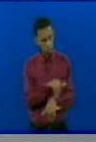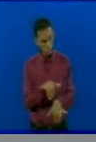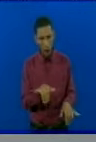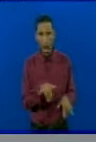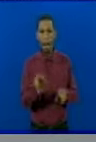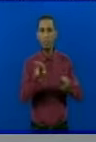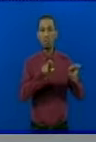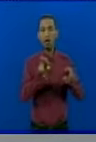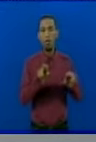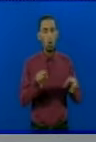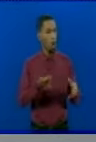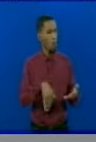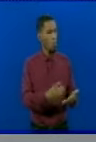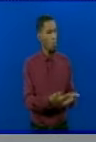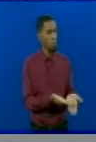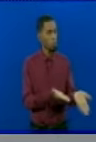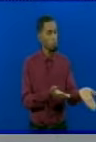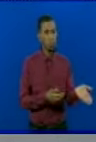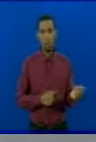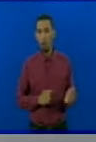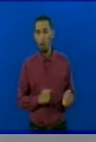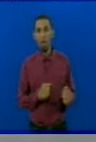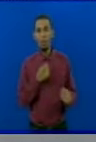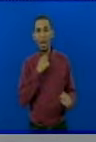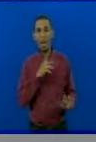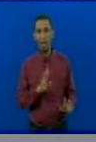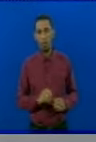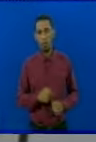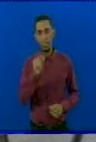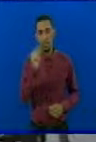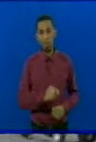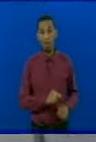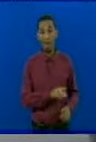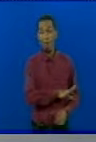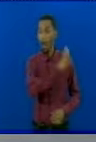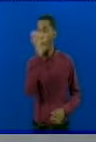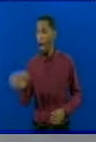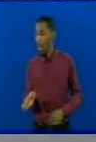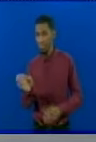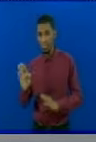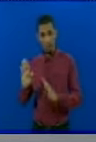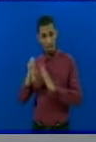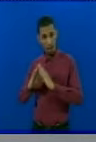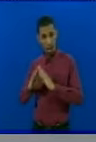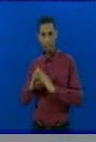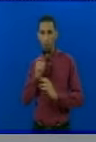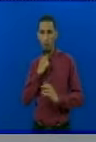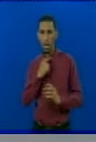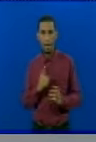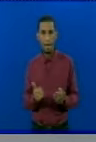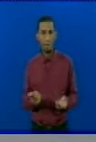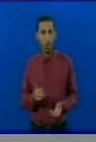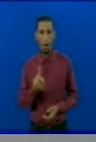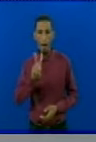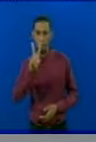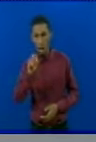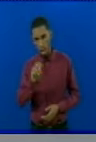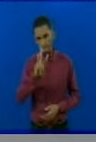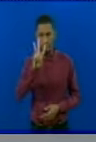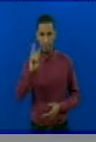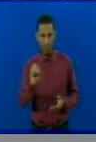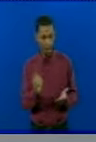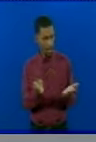en el informe que yo hice en el mismo. Y es que los mensajeros, cuando vienen con 20, con 30 libretas y entonces los cogen